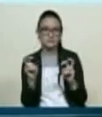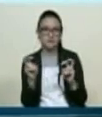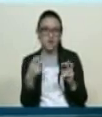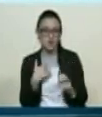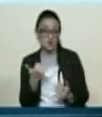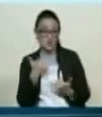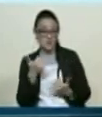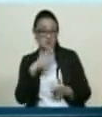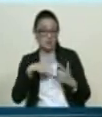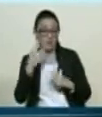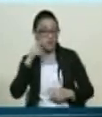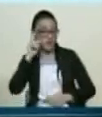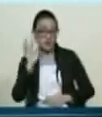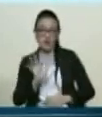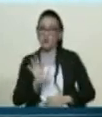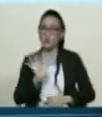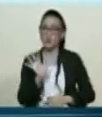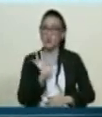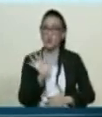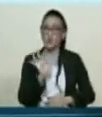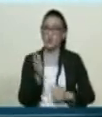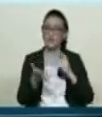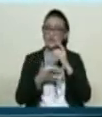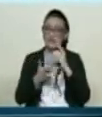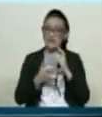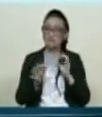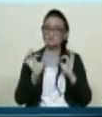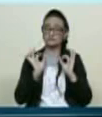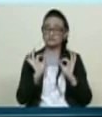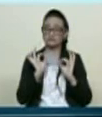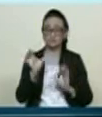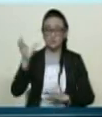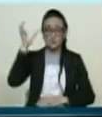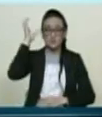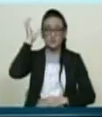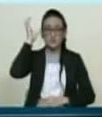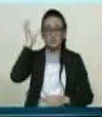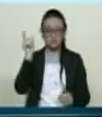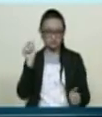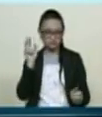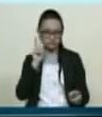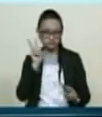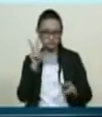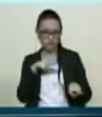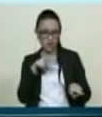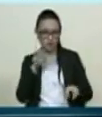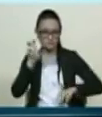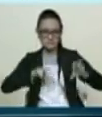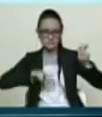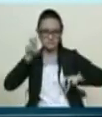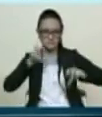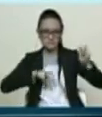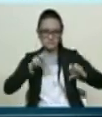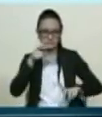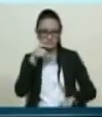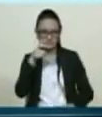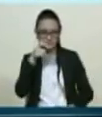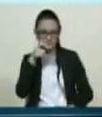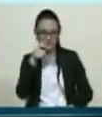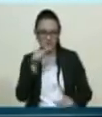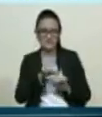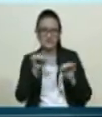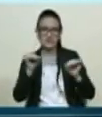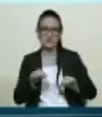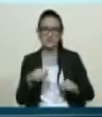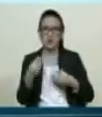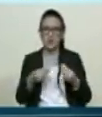vuelto. No, hay técnicos altísimamente calificados que están acompañando y están viendo y están siendo auditores de ese